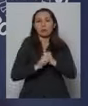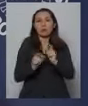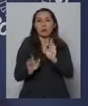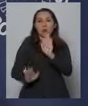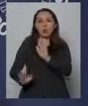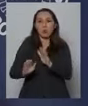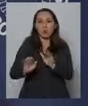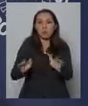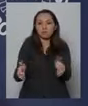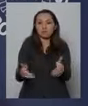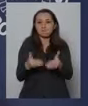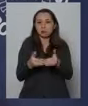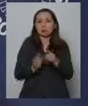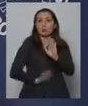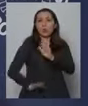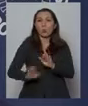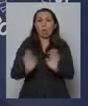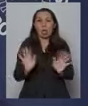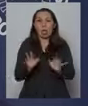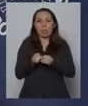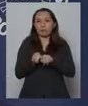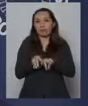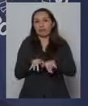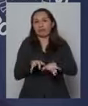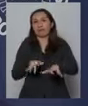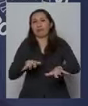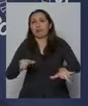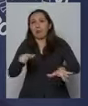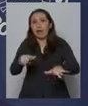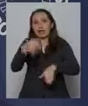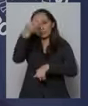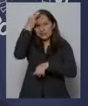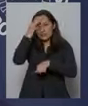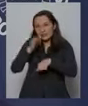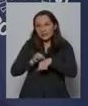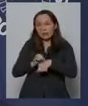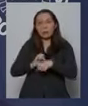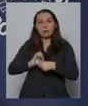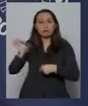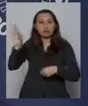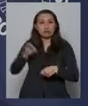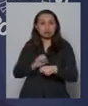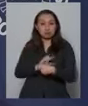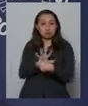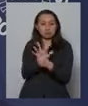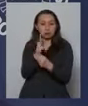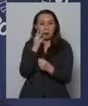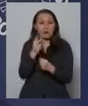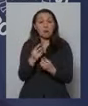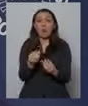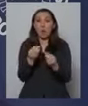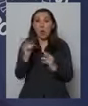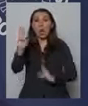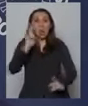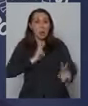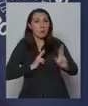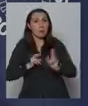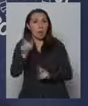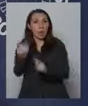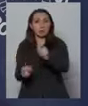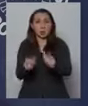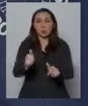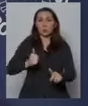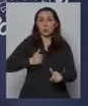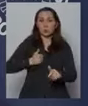contener oportunamente la propagación de este virus, que hoy día hemos visto una muy buena respuesta de la